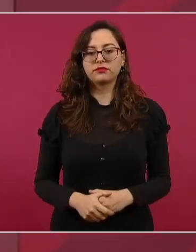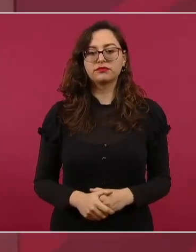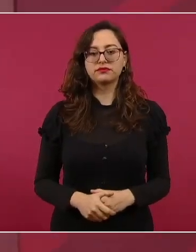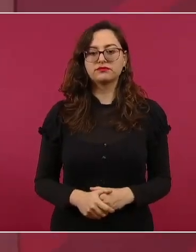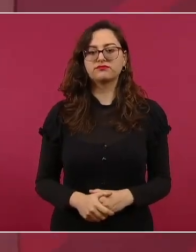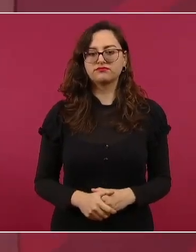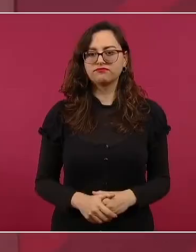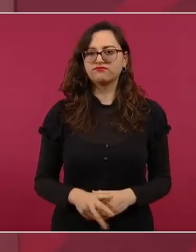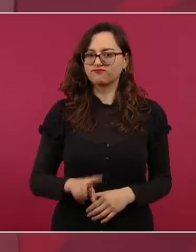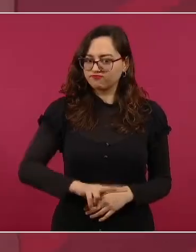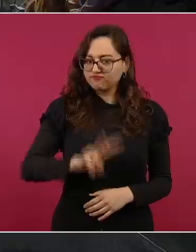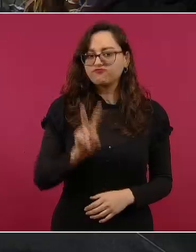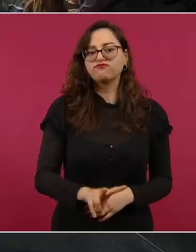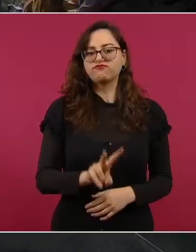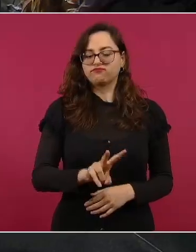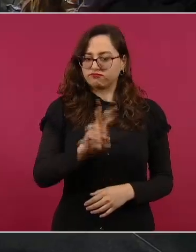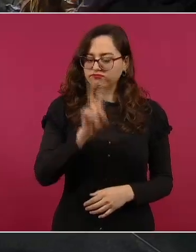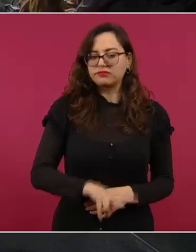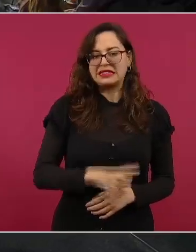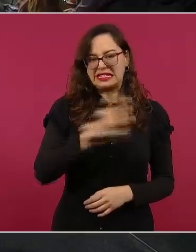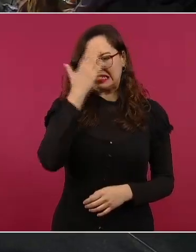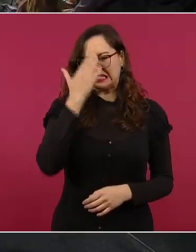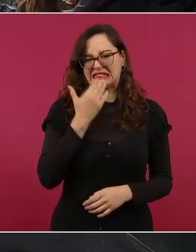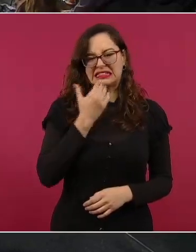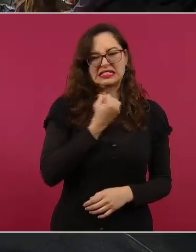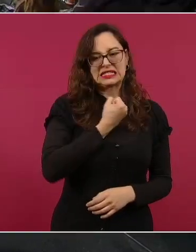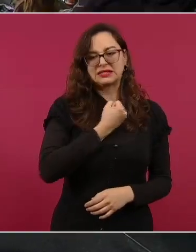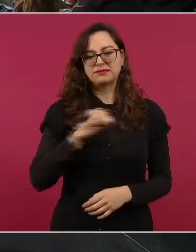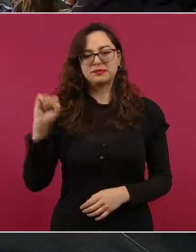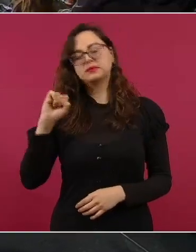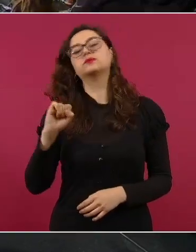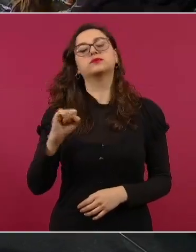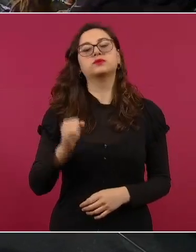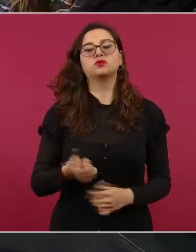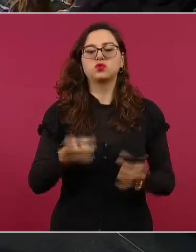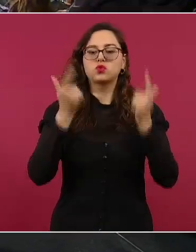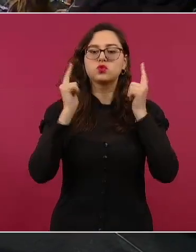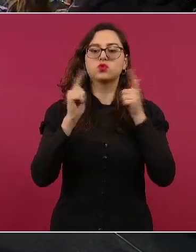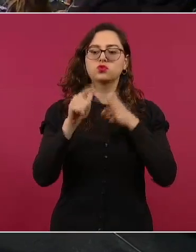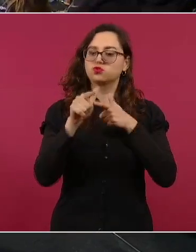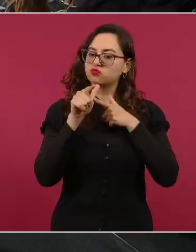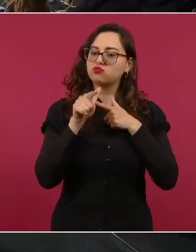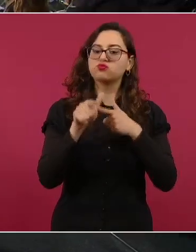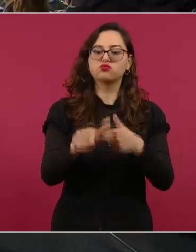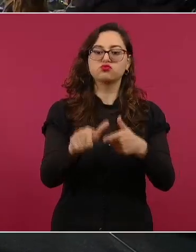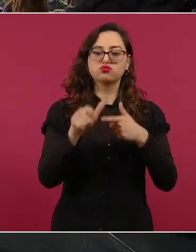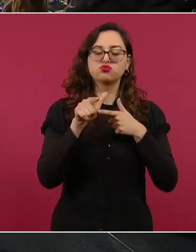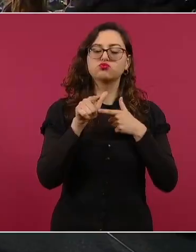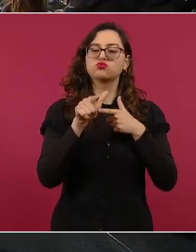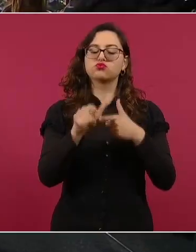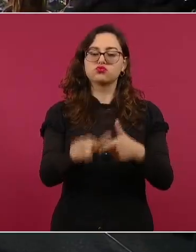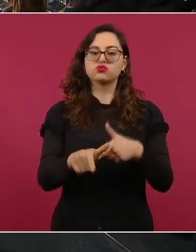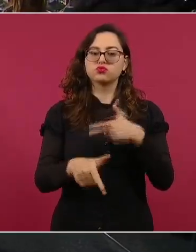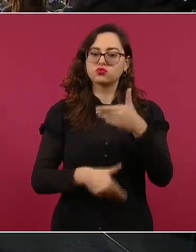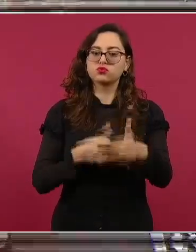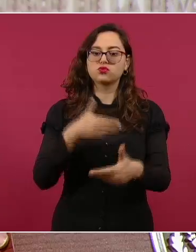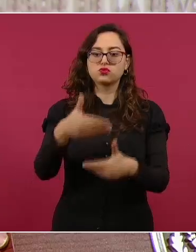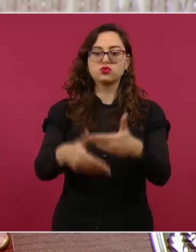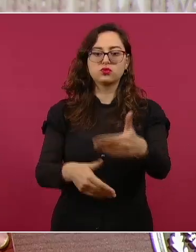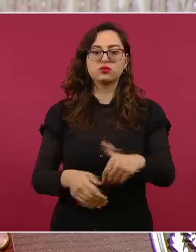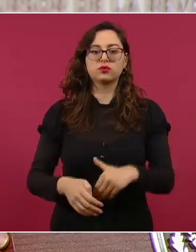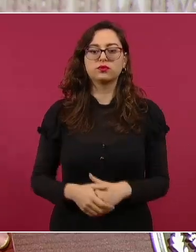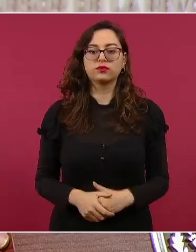mucho, mucho, muy buenos. Y yo espero que esto pues salga